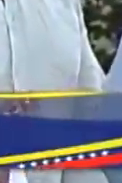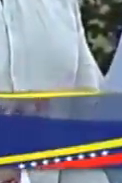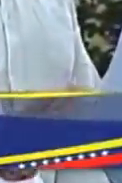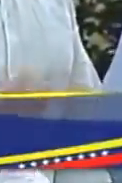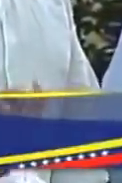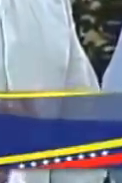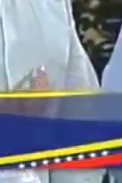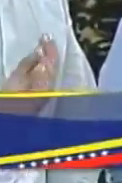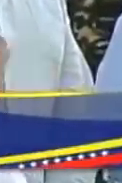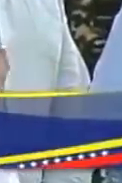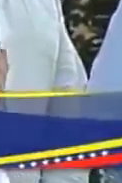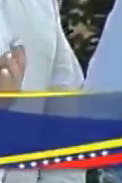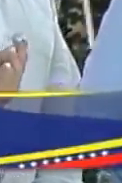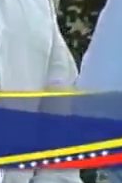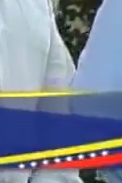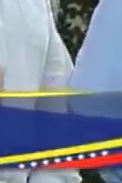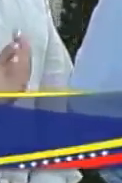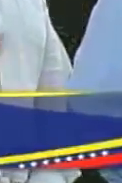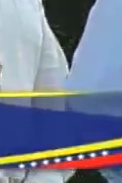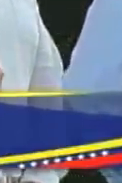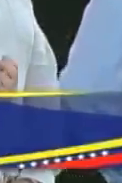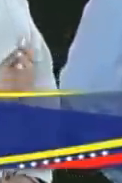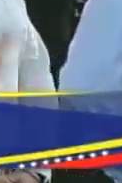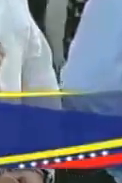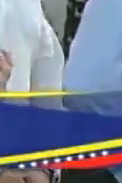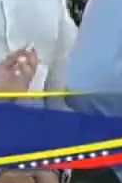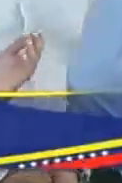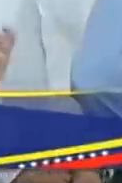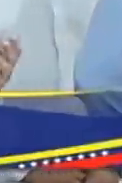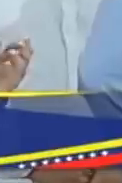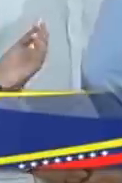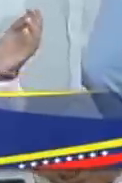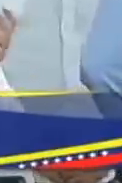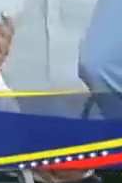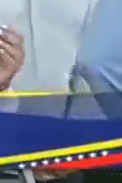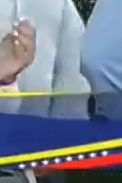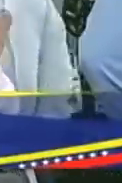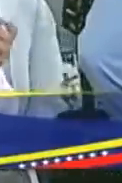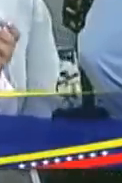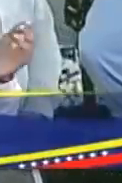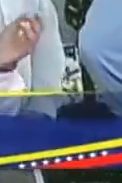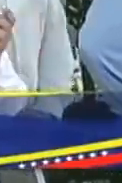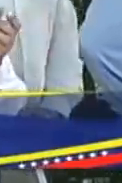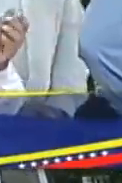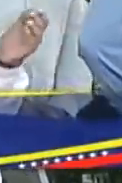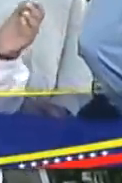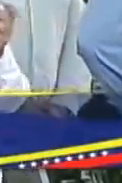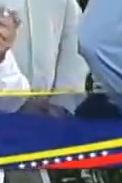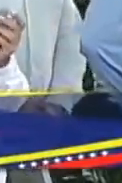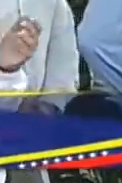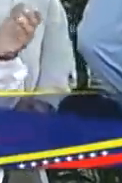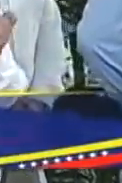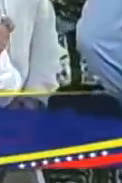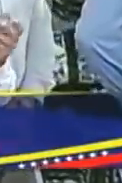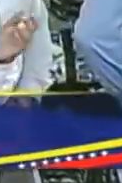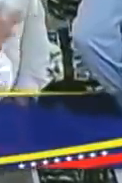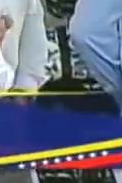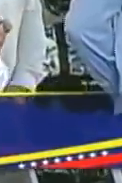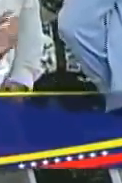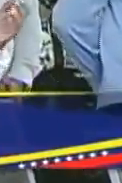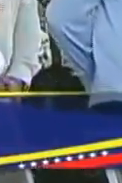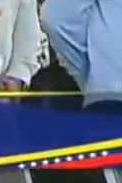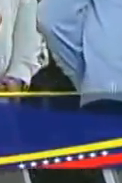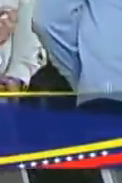criminal bloqueo imperialista impuesto desde las élites del gobierno norteamericano. En